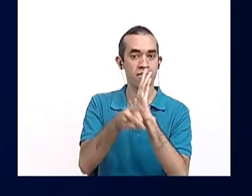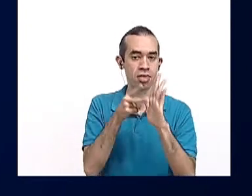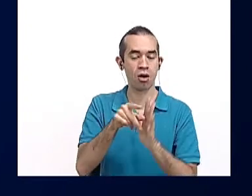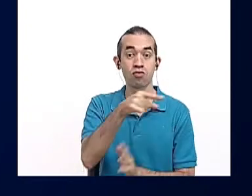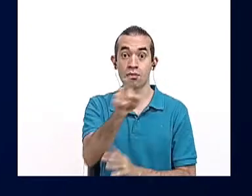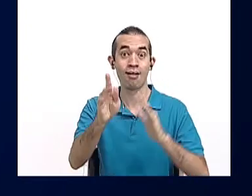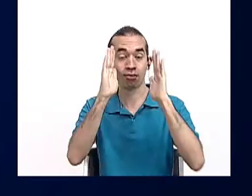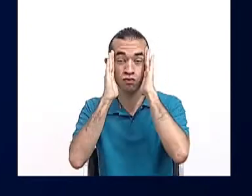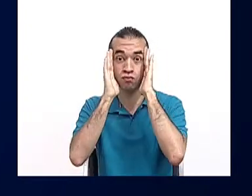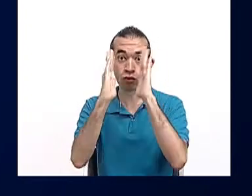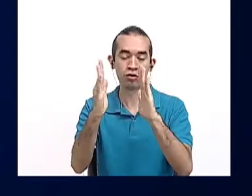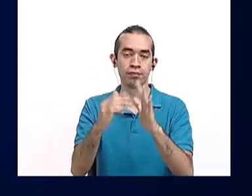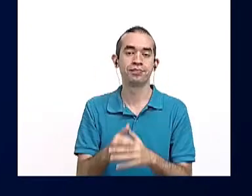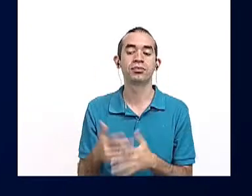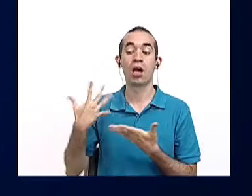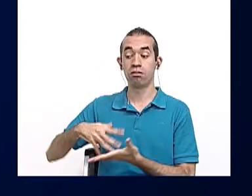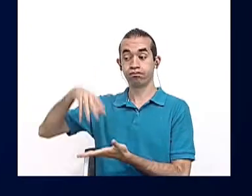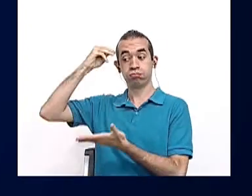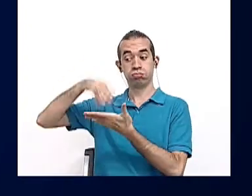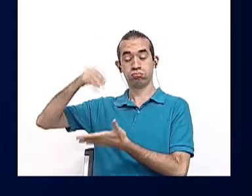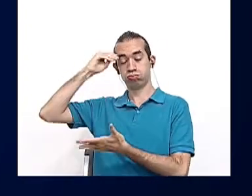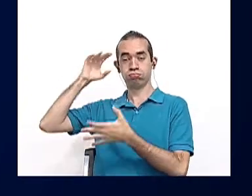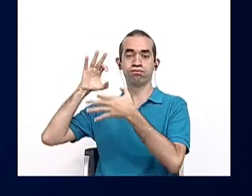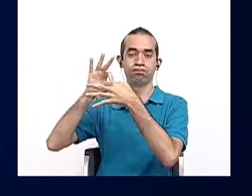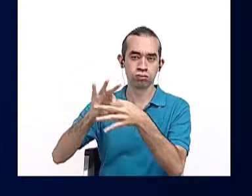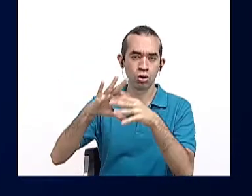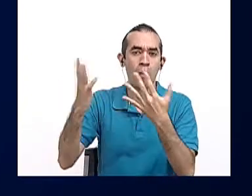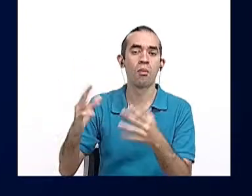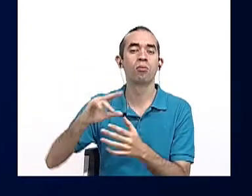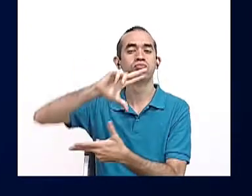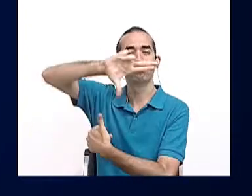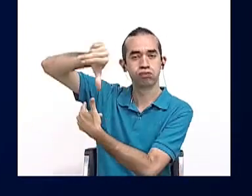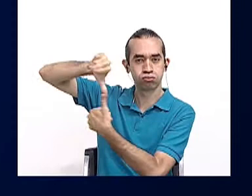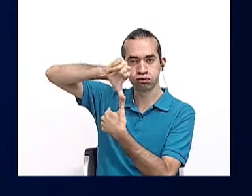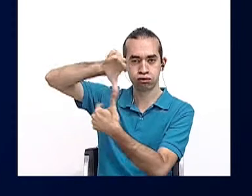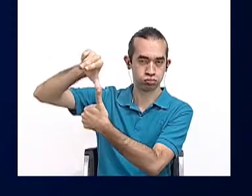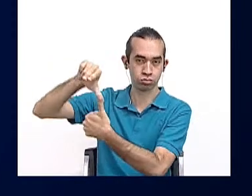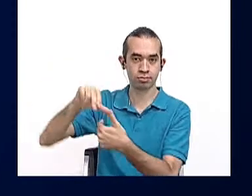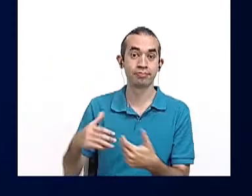de relacionar lo que hemos aprendido con la formación de huracanes.